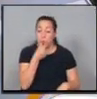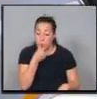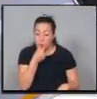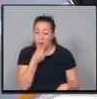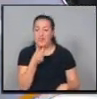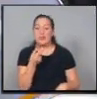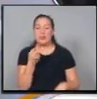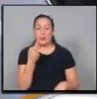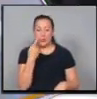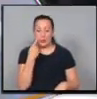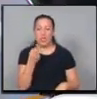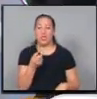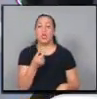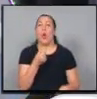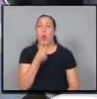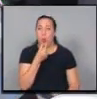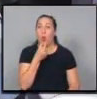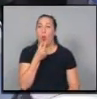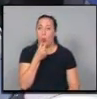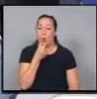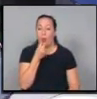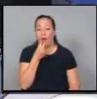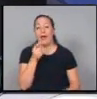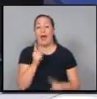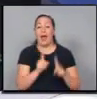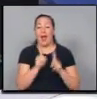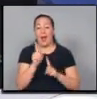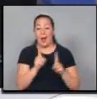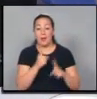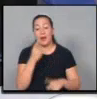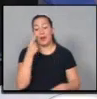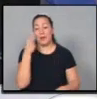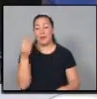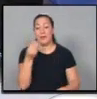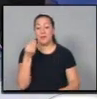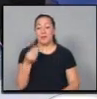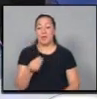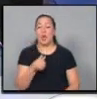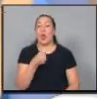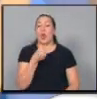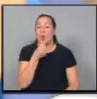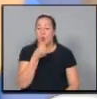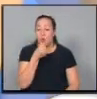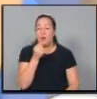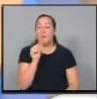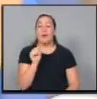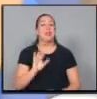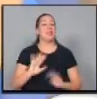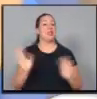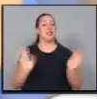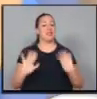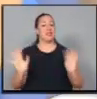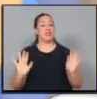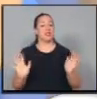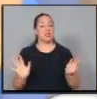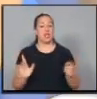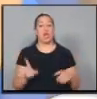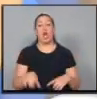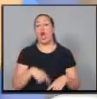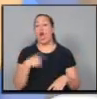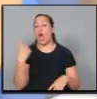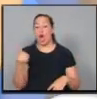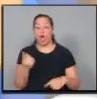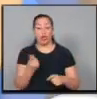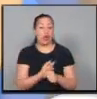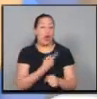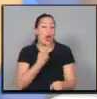Viste que sople, sí, sople, sí, sople. Bueno. Algunos piolas soplan un poquito y dicen, ya está, ya está. Y otros que no pueden,